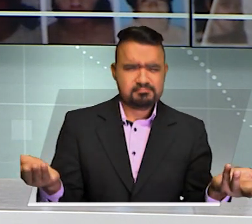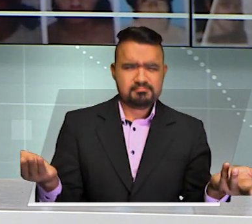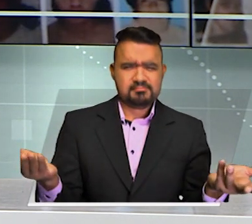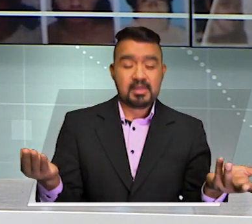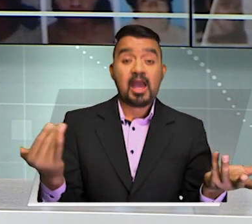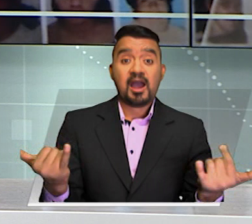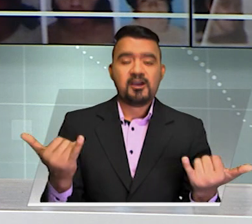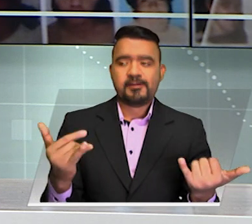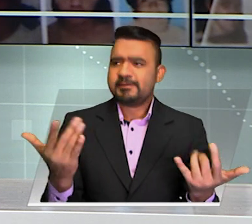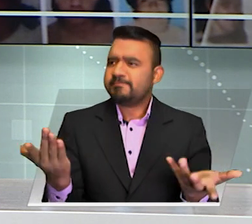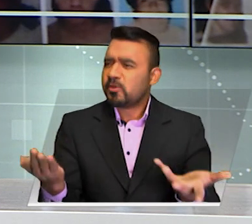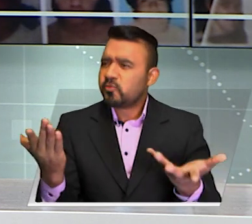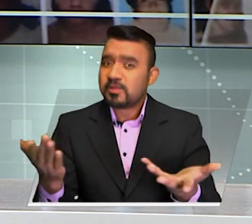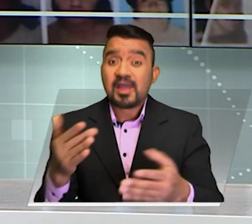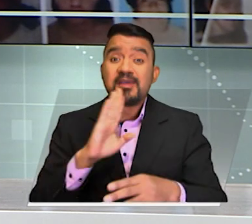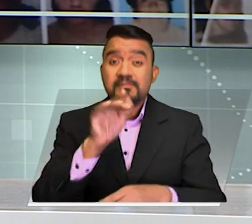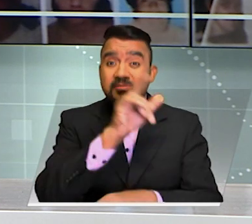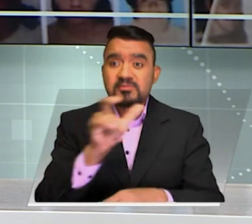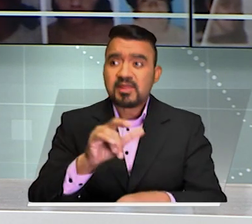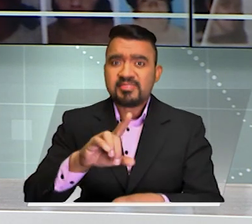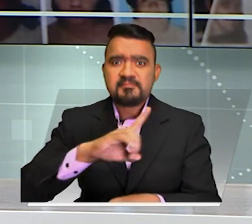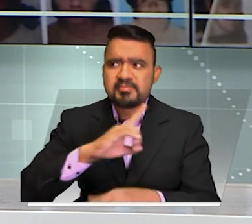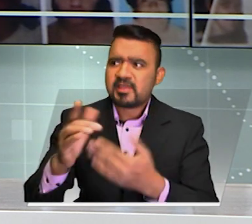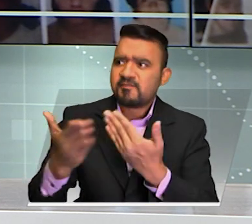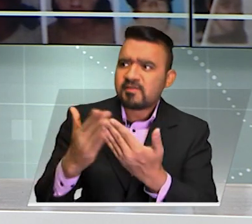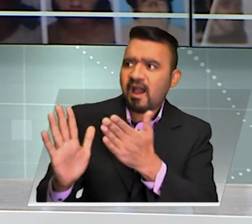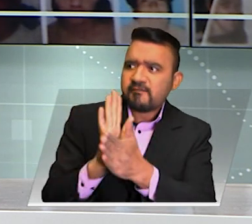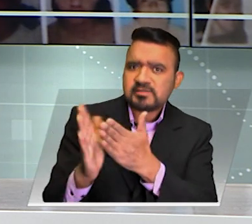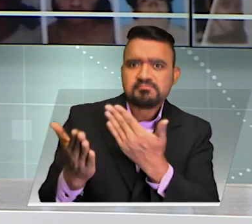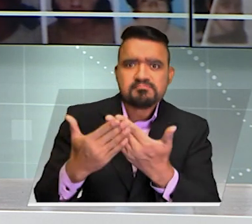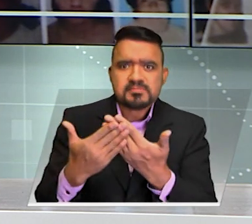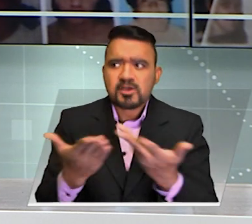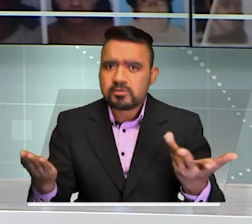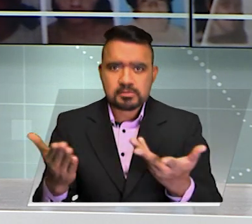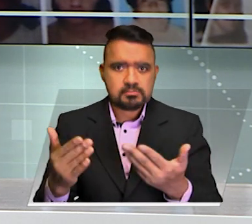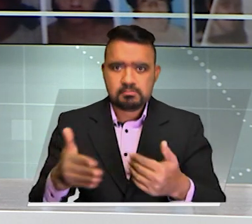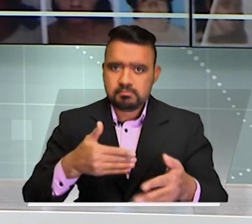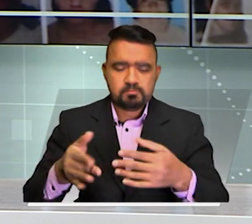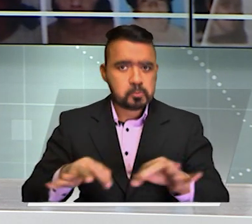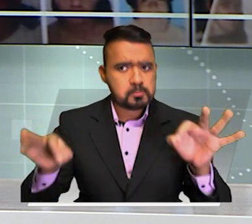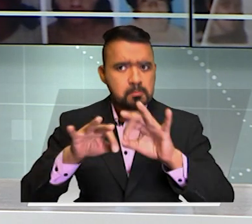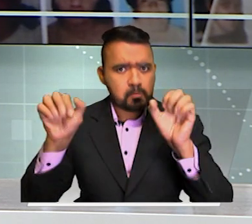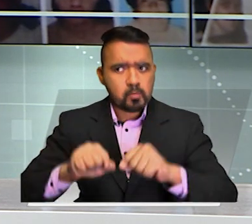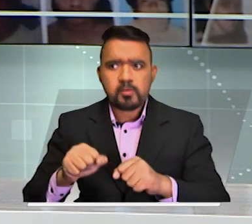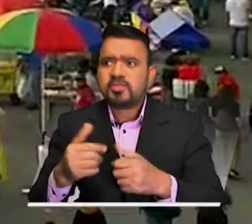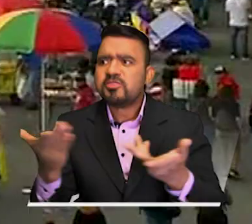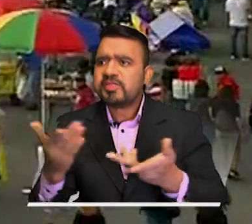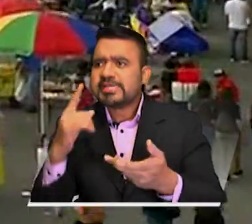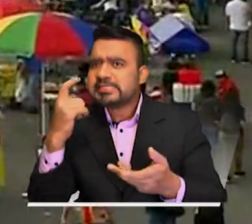buscan, aunque no haya denuncias formales ante los respectivos organismos del Estado.